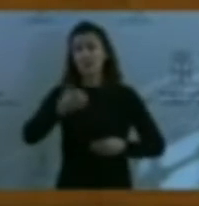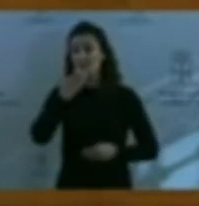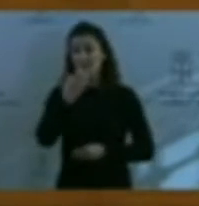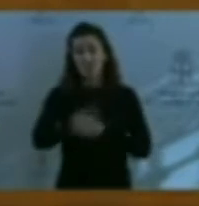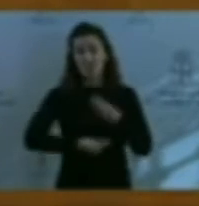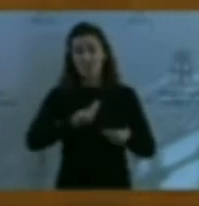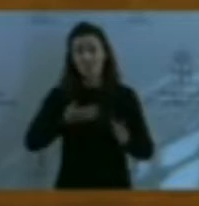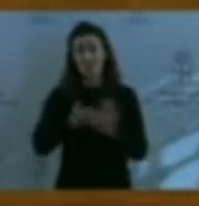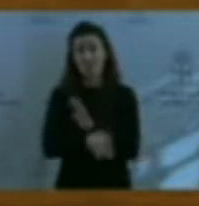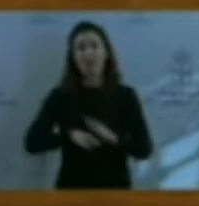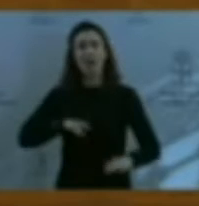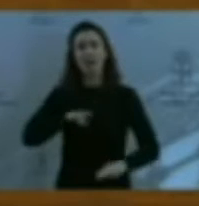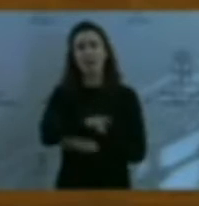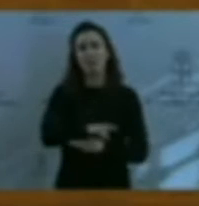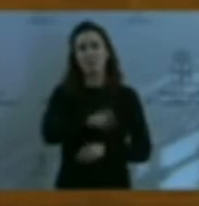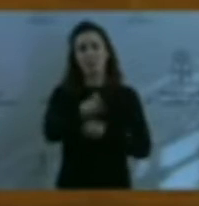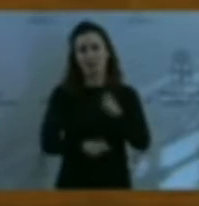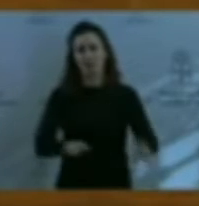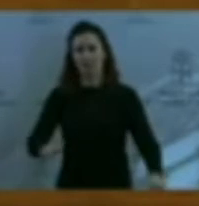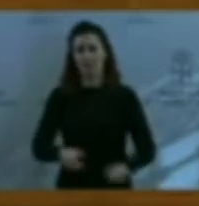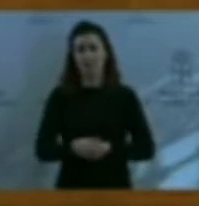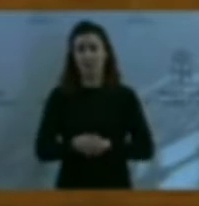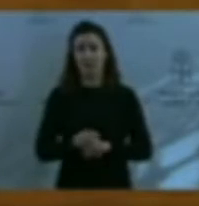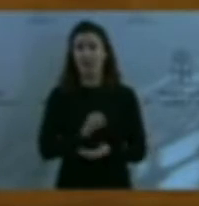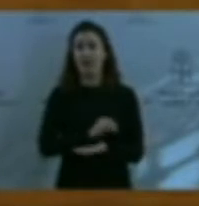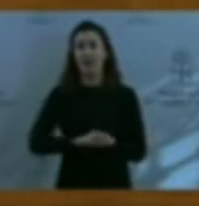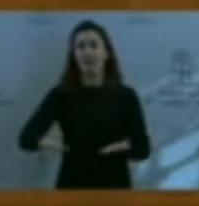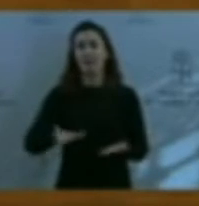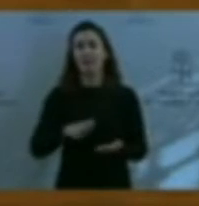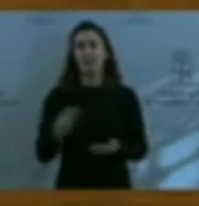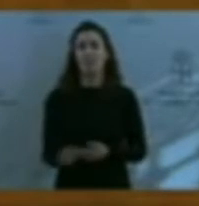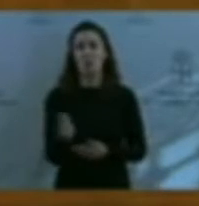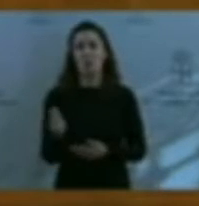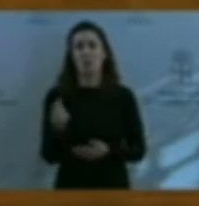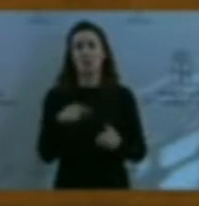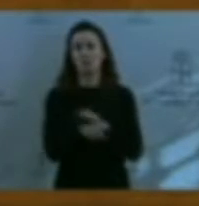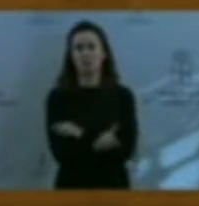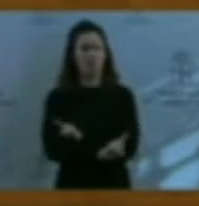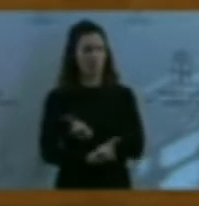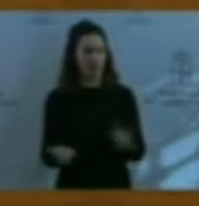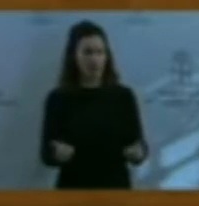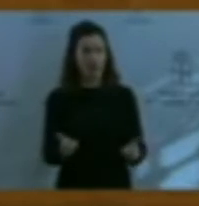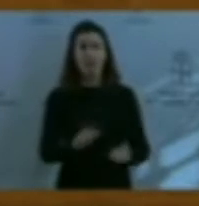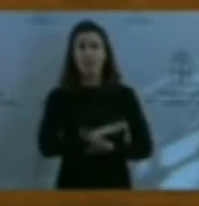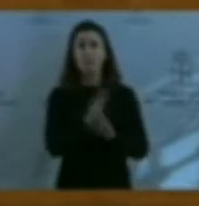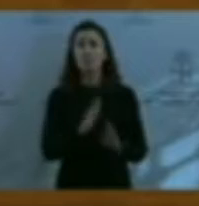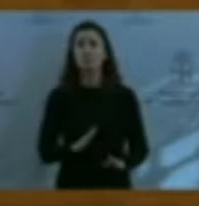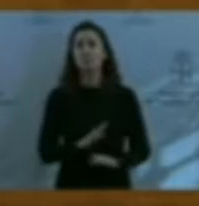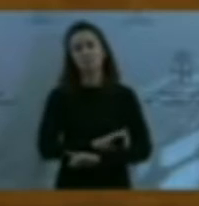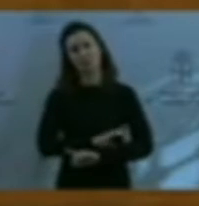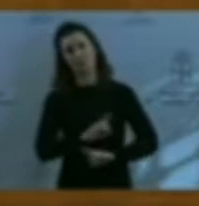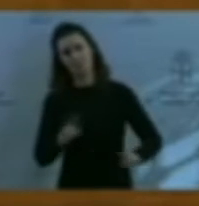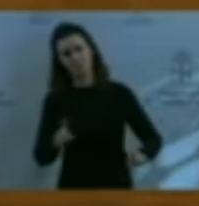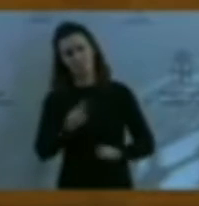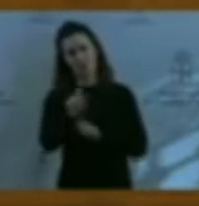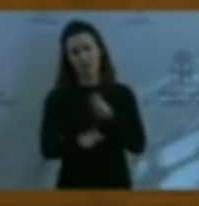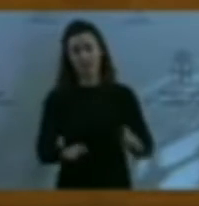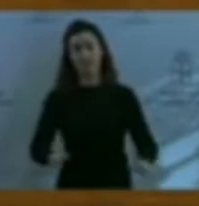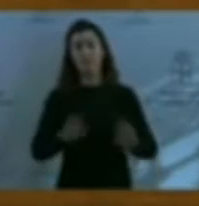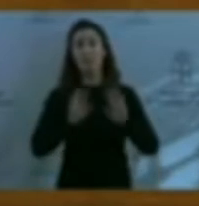no mejora por sí misma la gestión ni el efecto final aportado a los ciudadanos, cosa que sí aportaba nuestra ley de garantías.